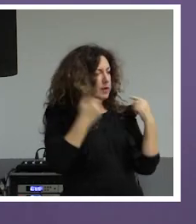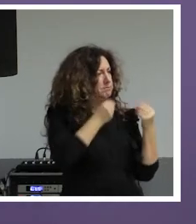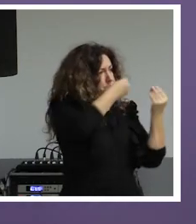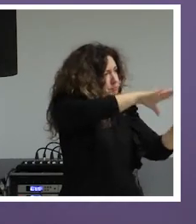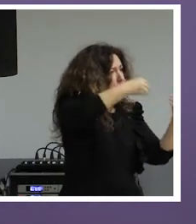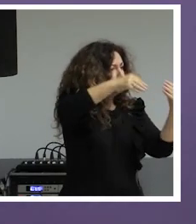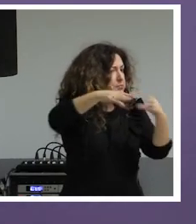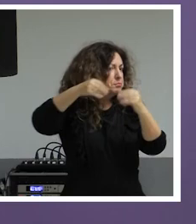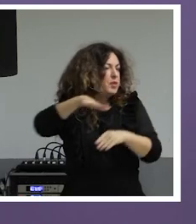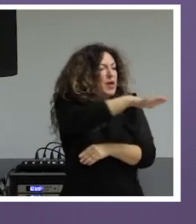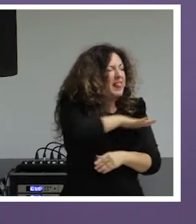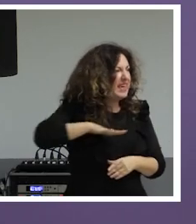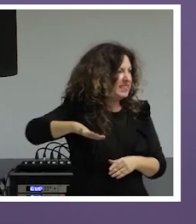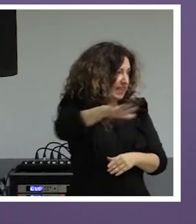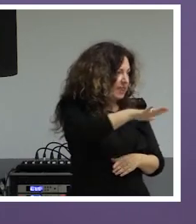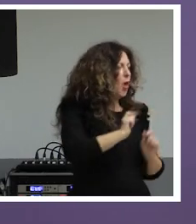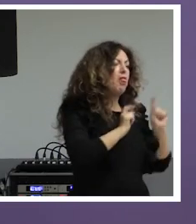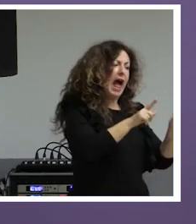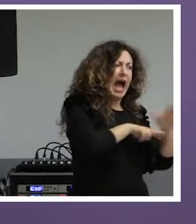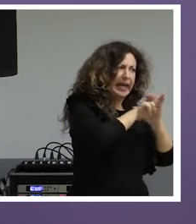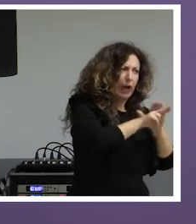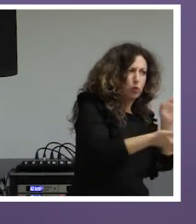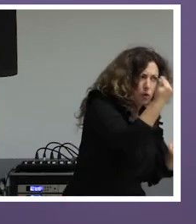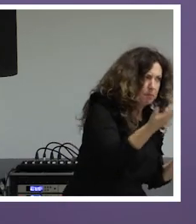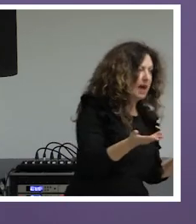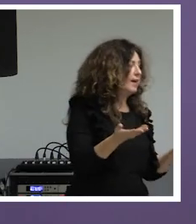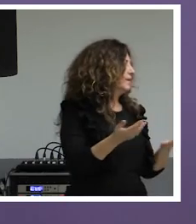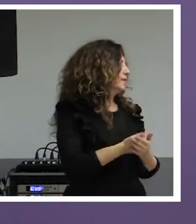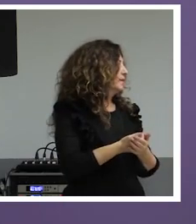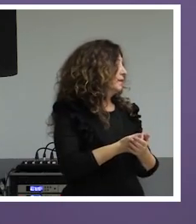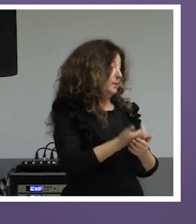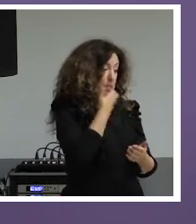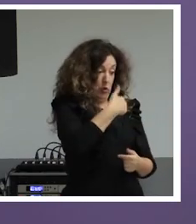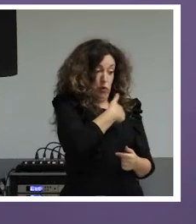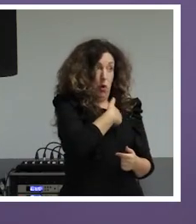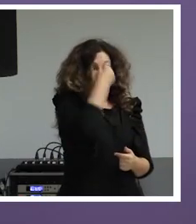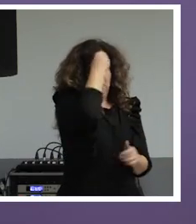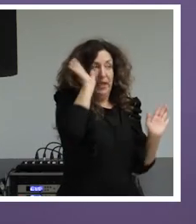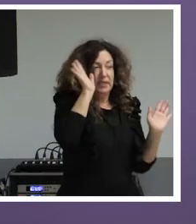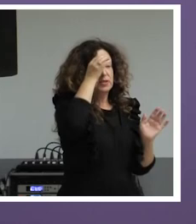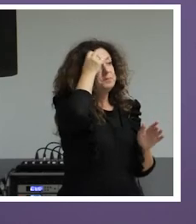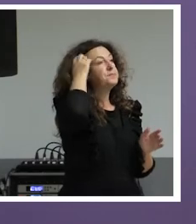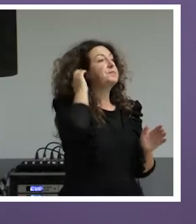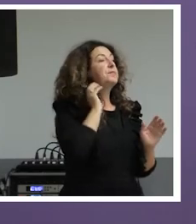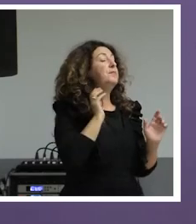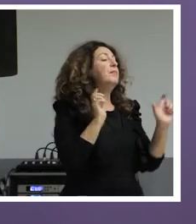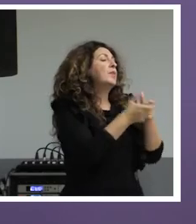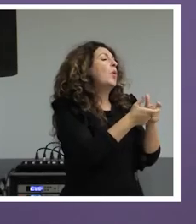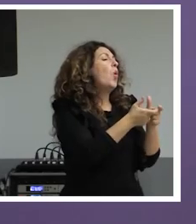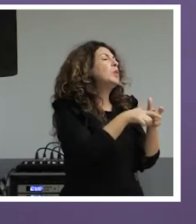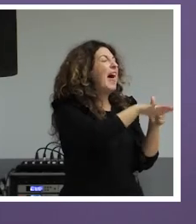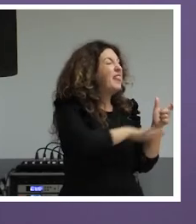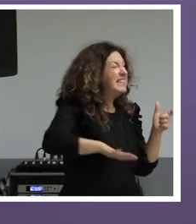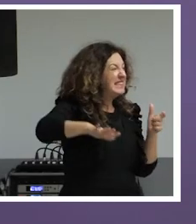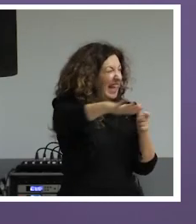Bueno pues yo a mí me gusta utilizar la palabra que es delegar hay que delegar responsabilidades en las juntas de